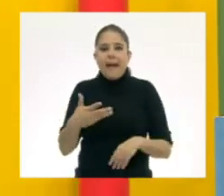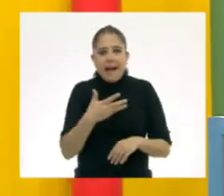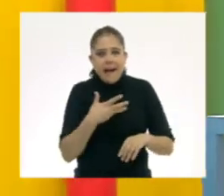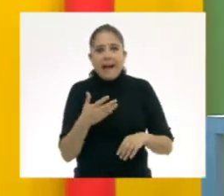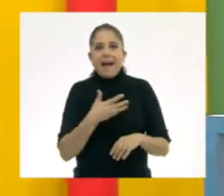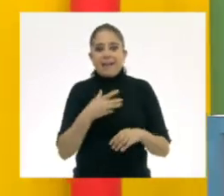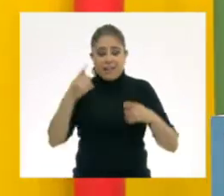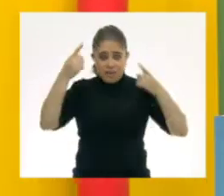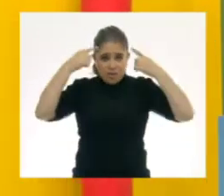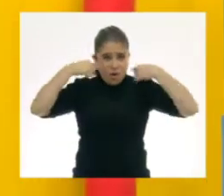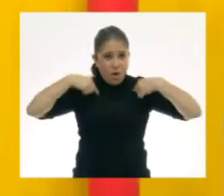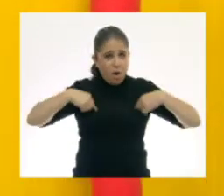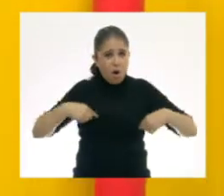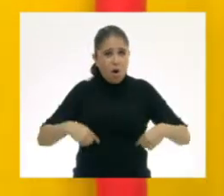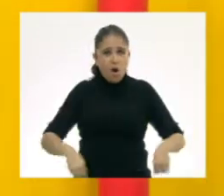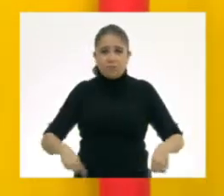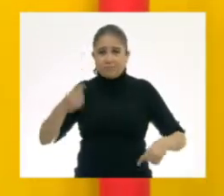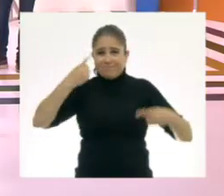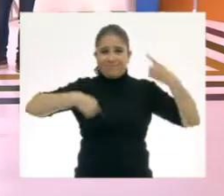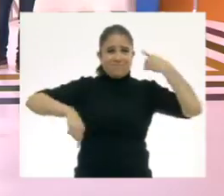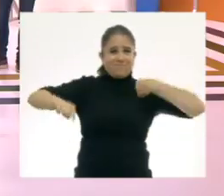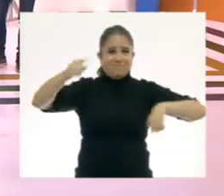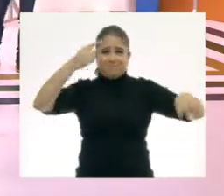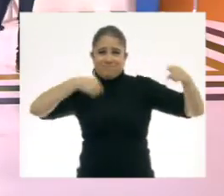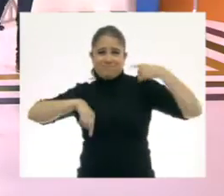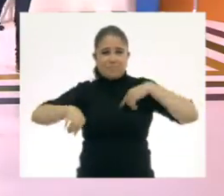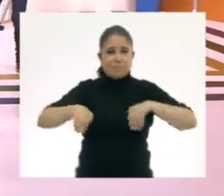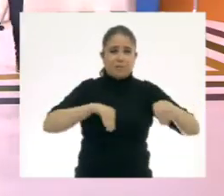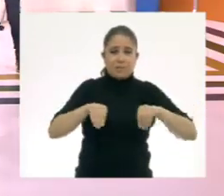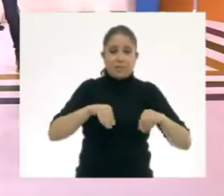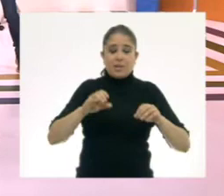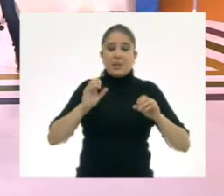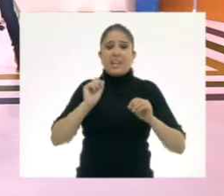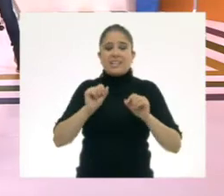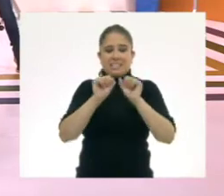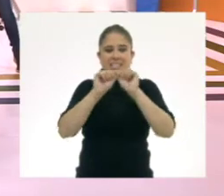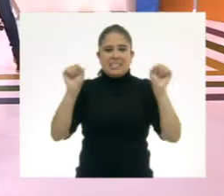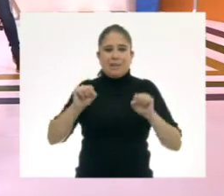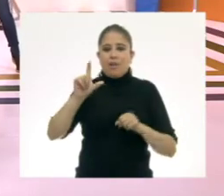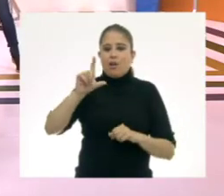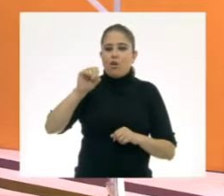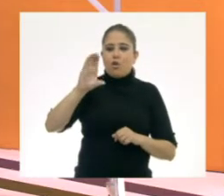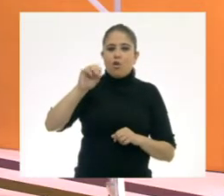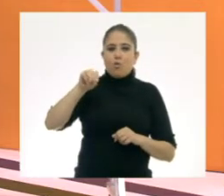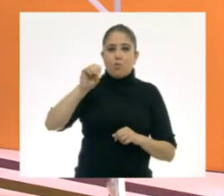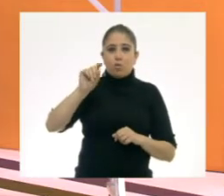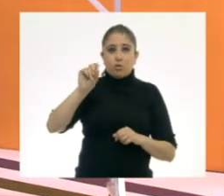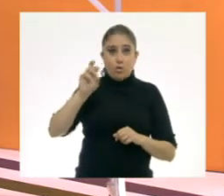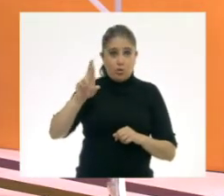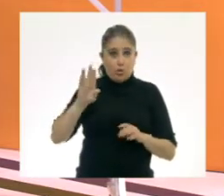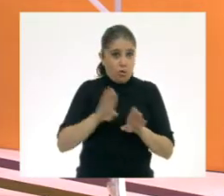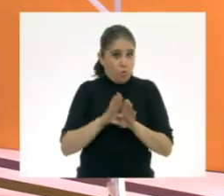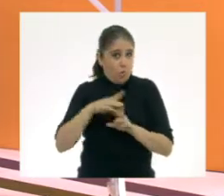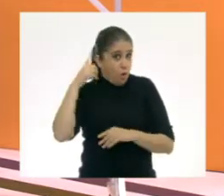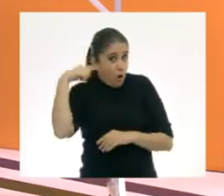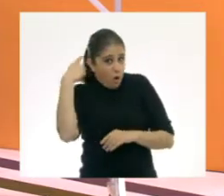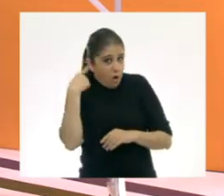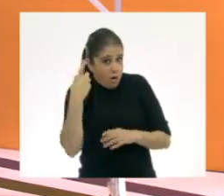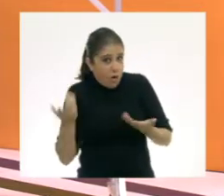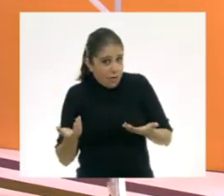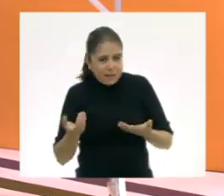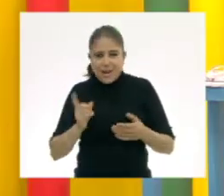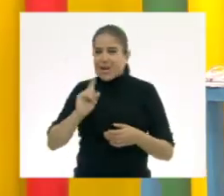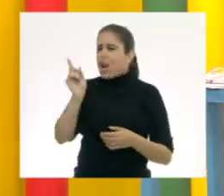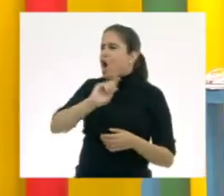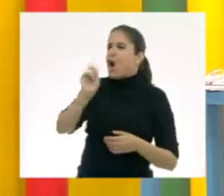todo nuestro sistema locomotor. ¿Sí? ¿Sistema locomotor? Locomotor. ¿Así como de locomotor?